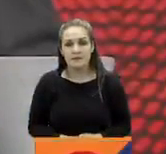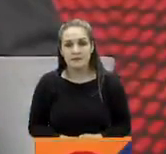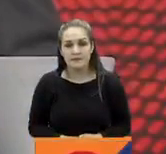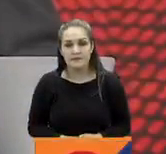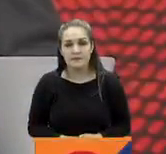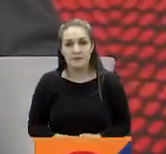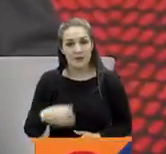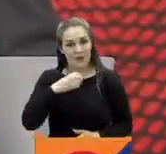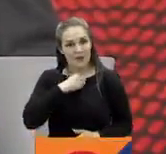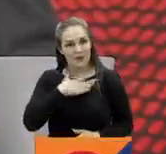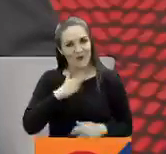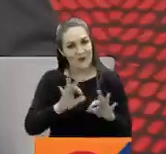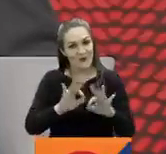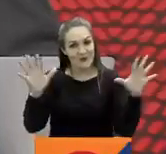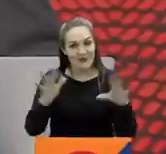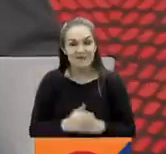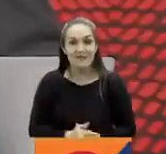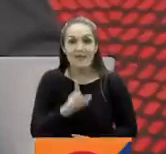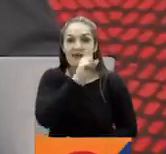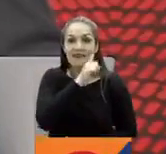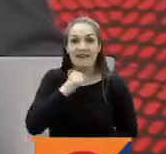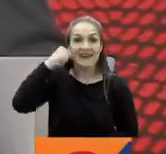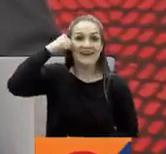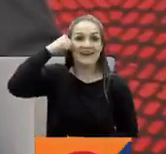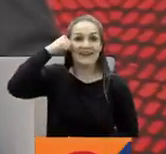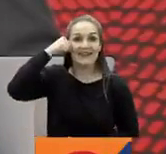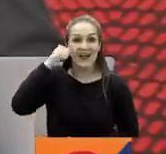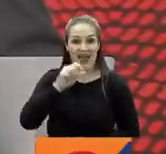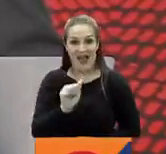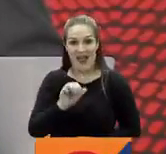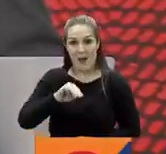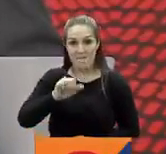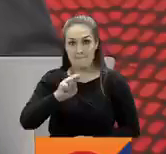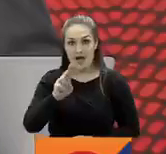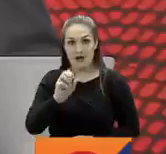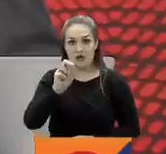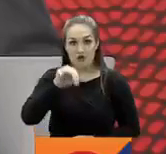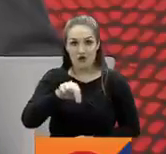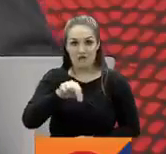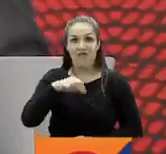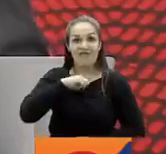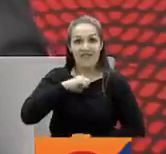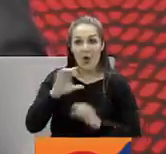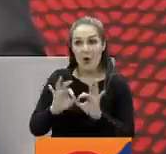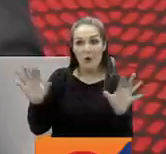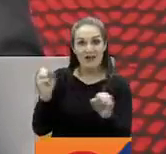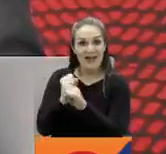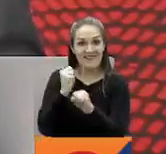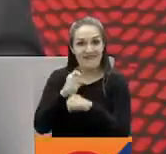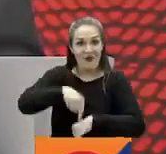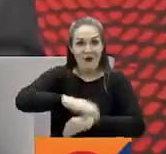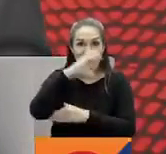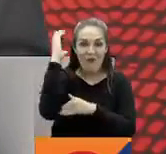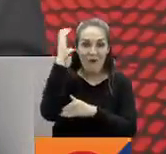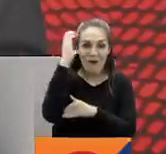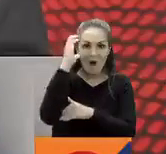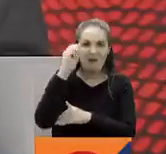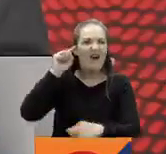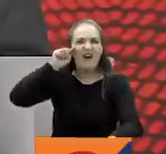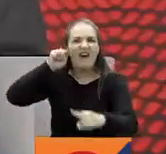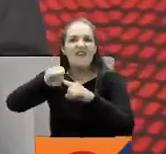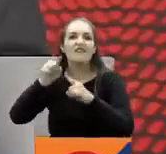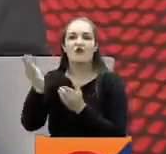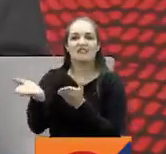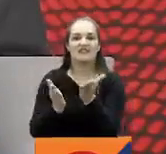y en oportunidades amazon abrió 1600 puestos de trabajo en nuestro país en áreas de servicio al cliente además cuenta